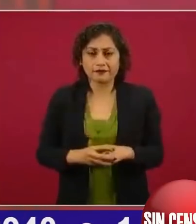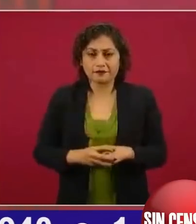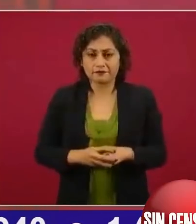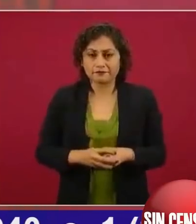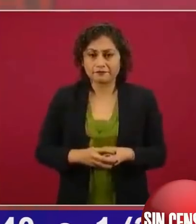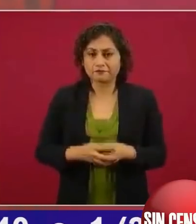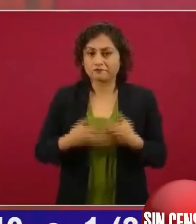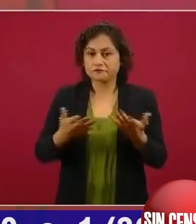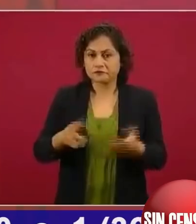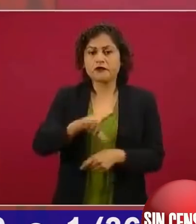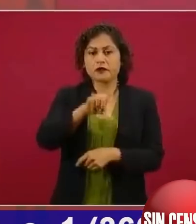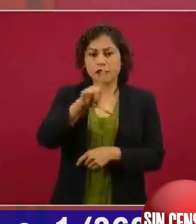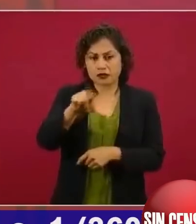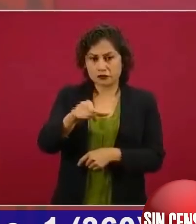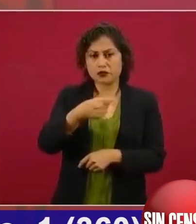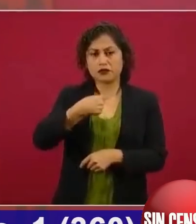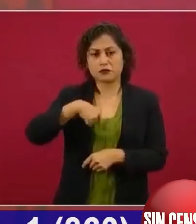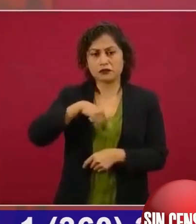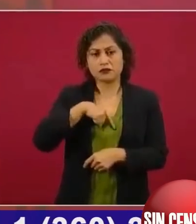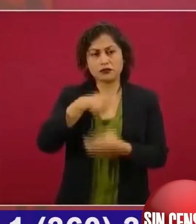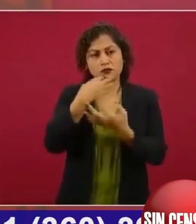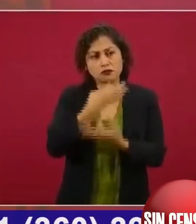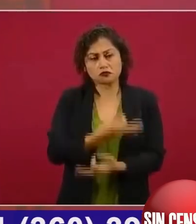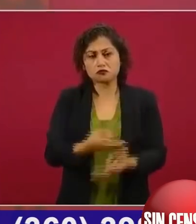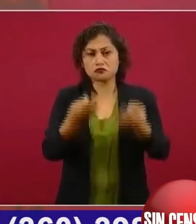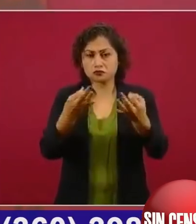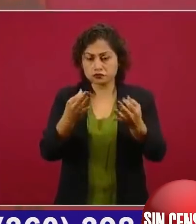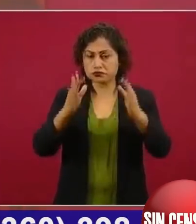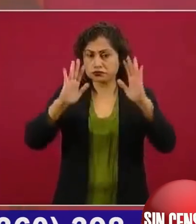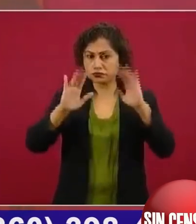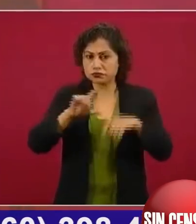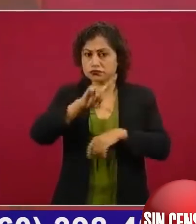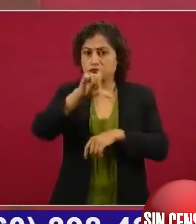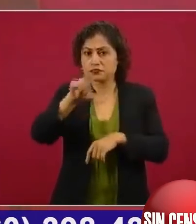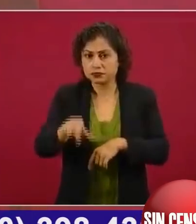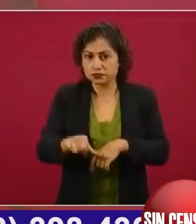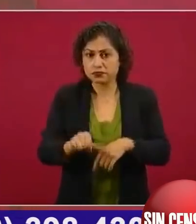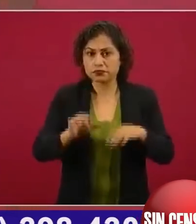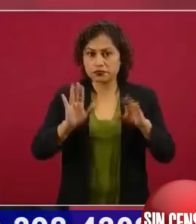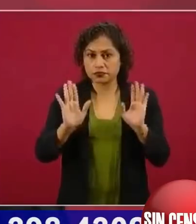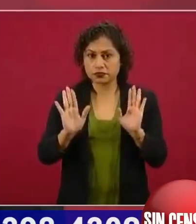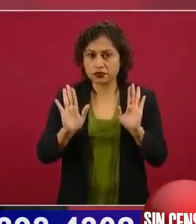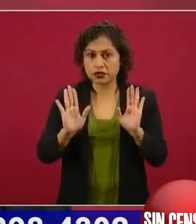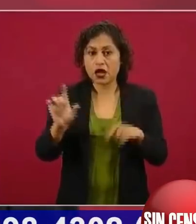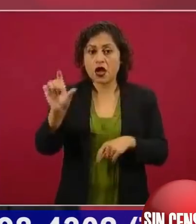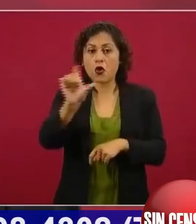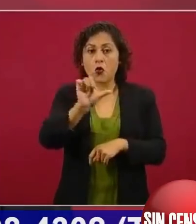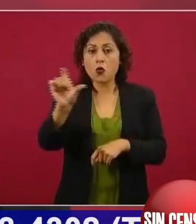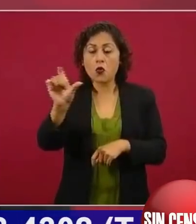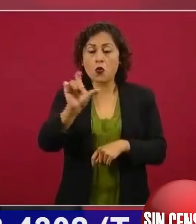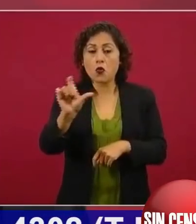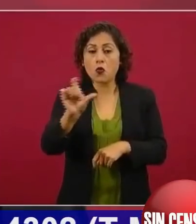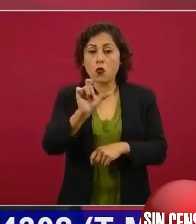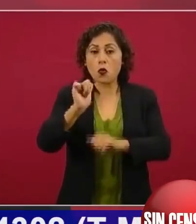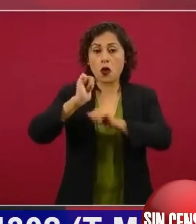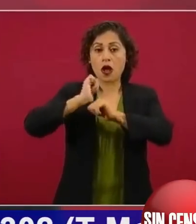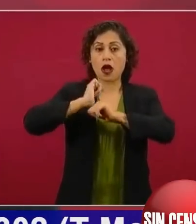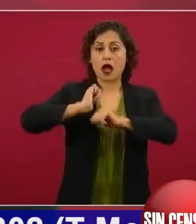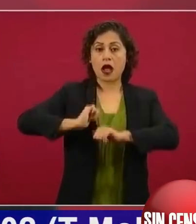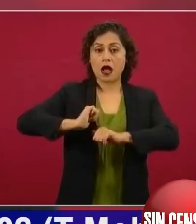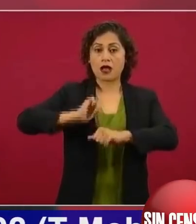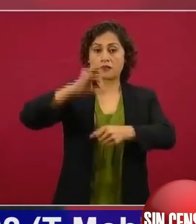nos pronunciamos por lo que resuelvan las autoridades electorales, porque es un